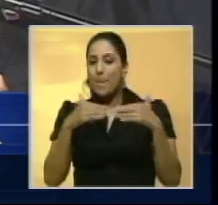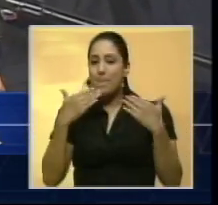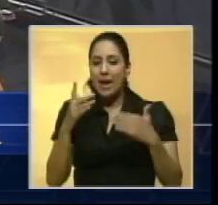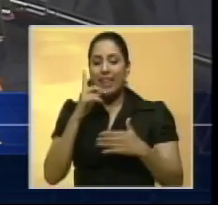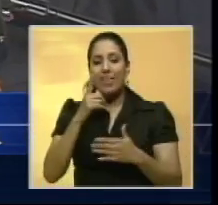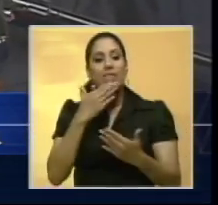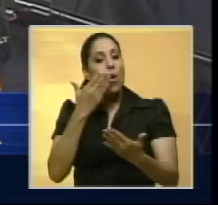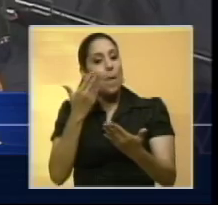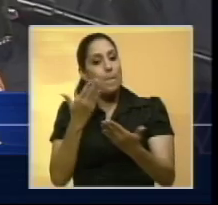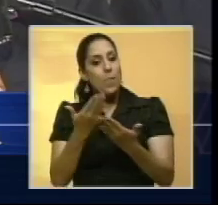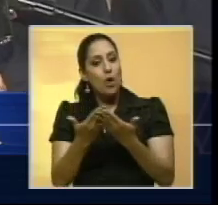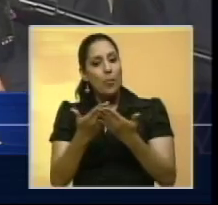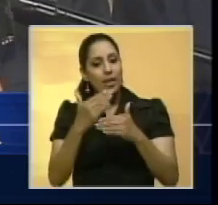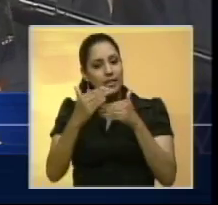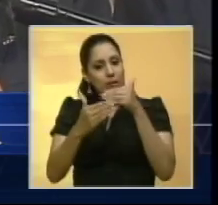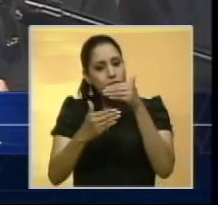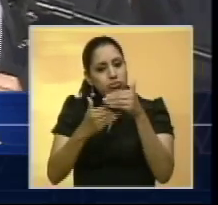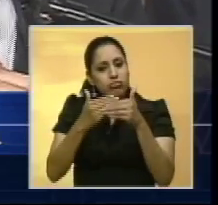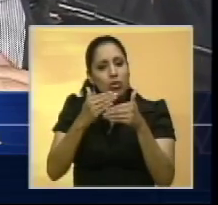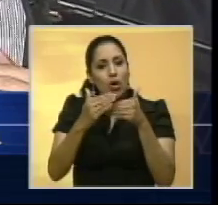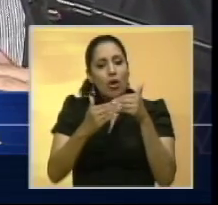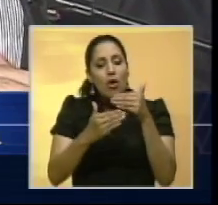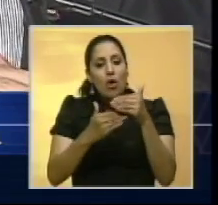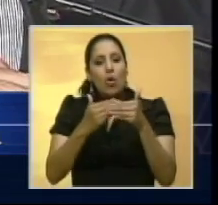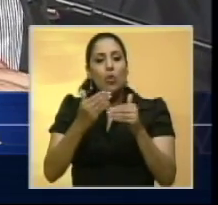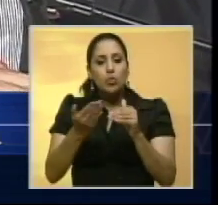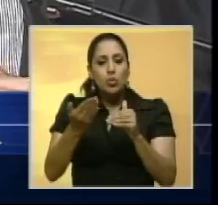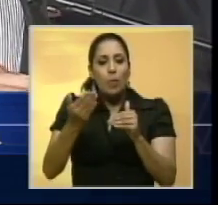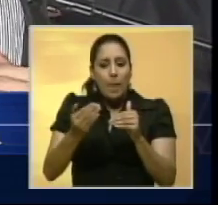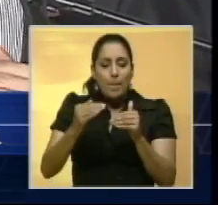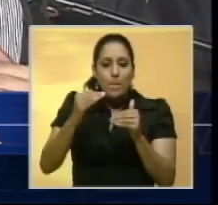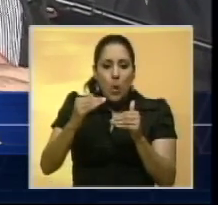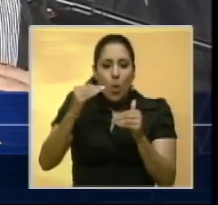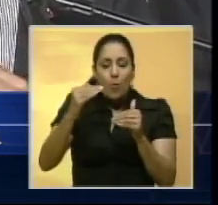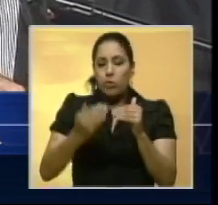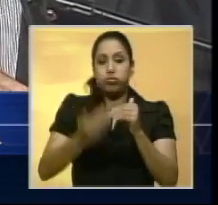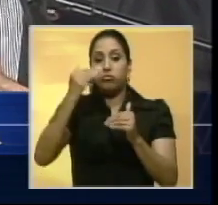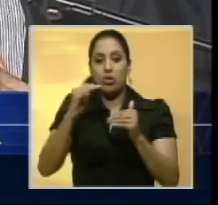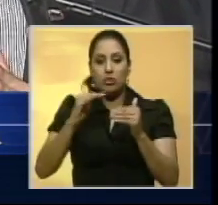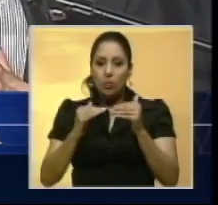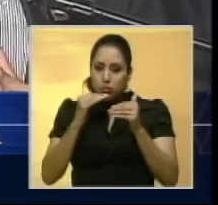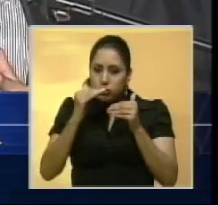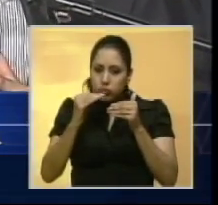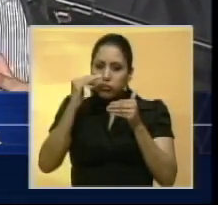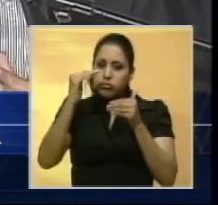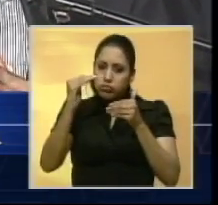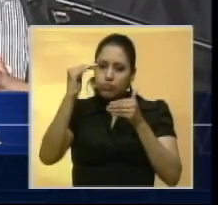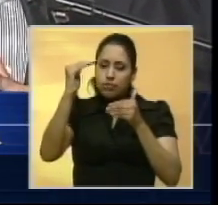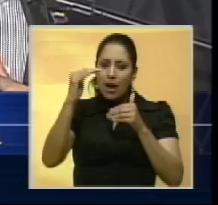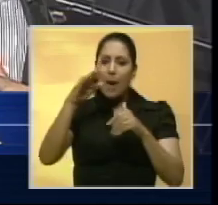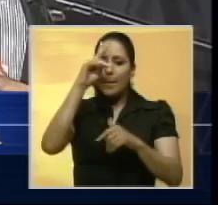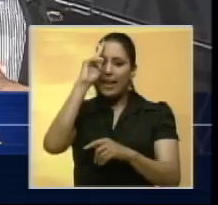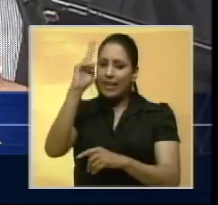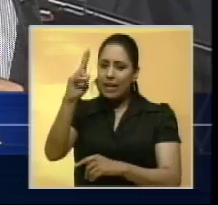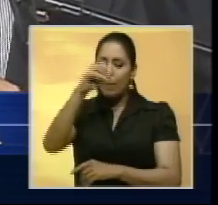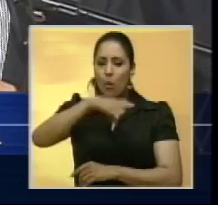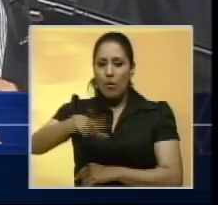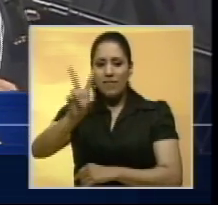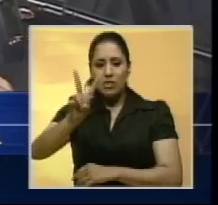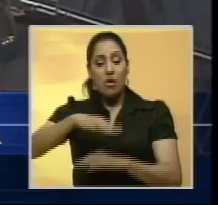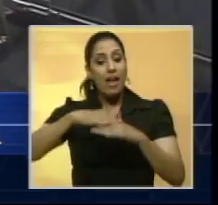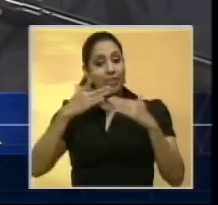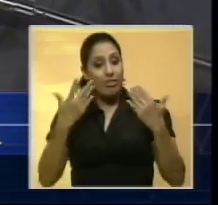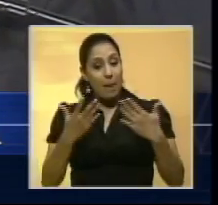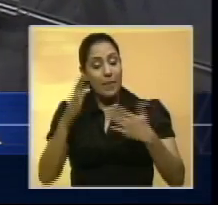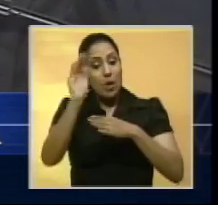haya una propuesta progresiva, racional, que respete al pueblo de Venezuela y que